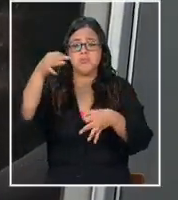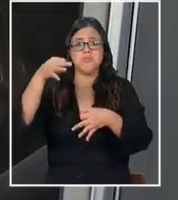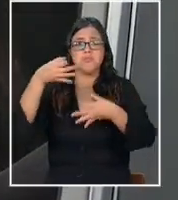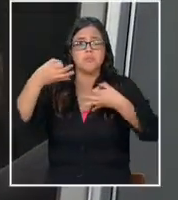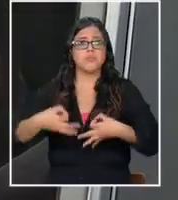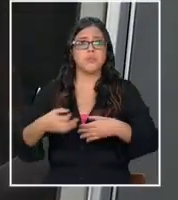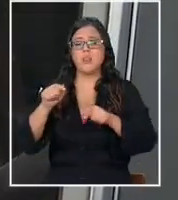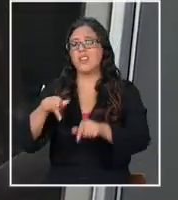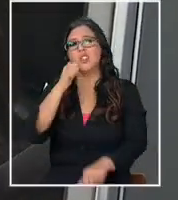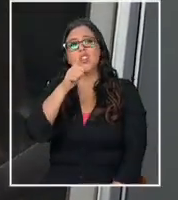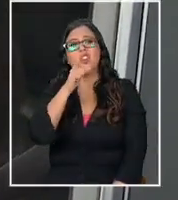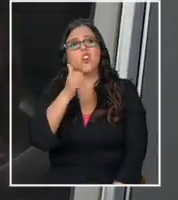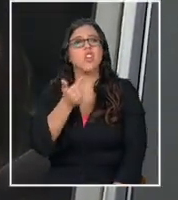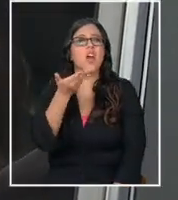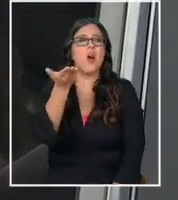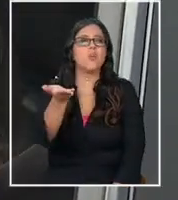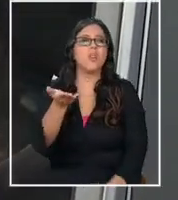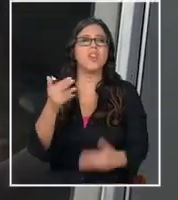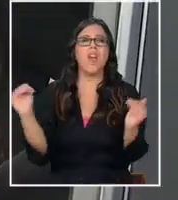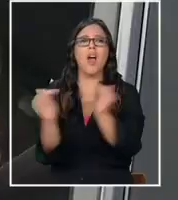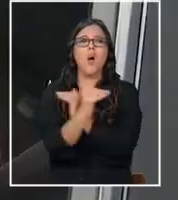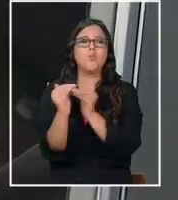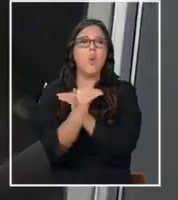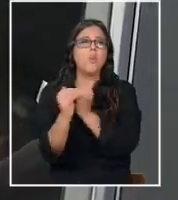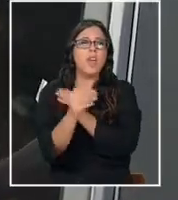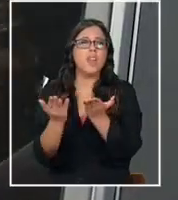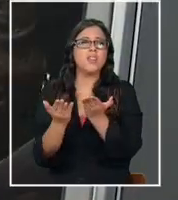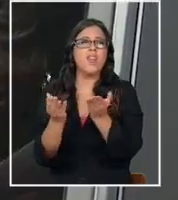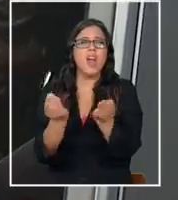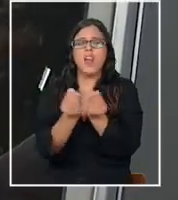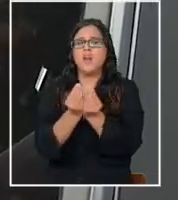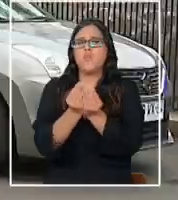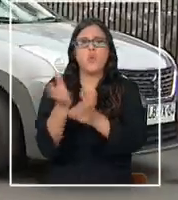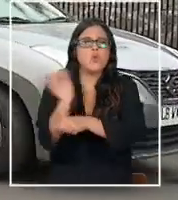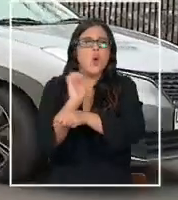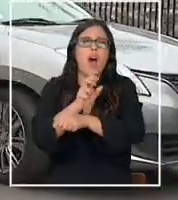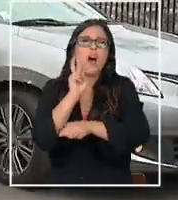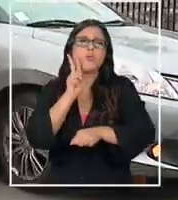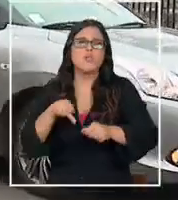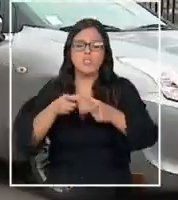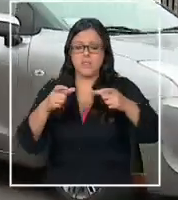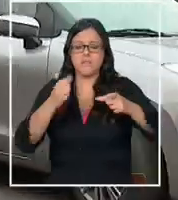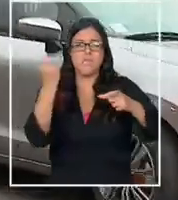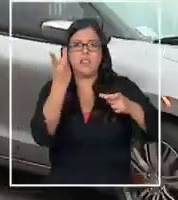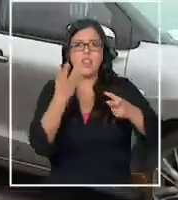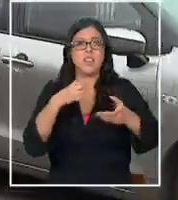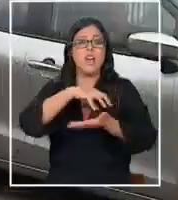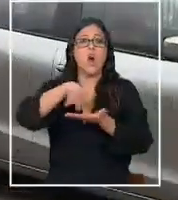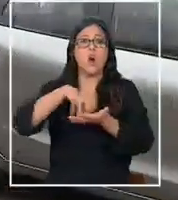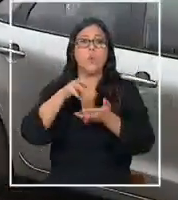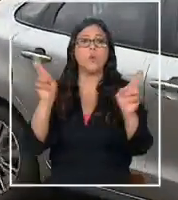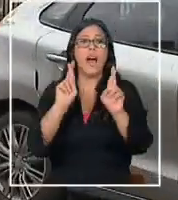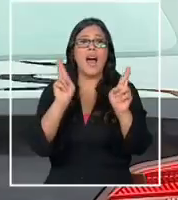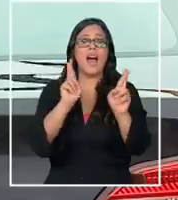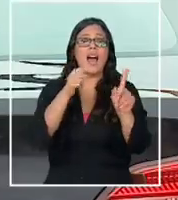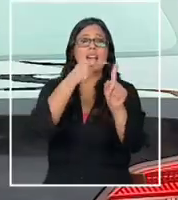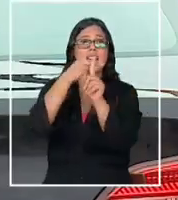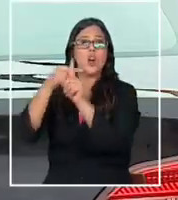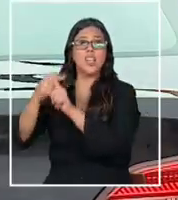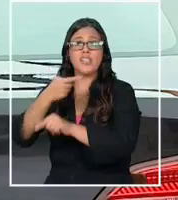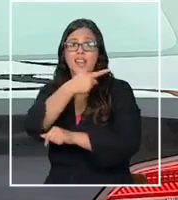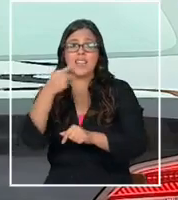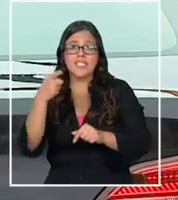cada día, o todos los días usted anda en la autopista y ve caleta de autos sin patente. En Recoleta, de 100 autos